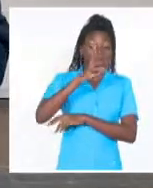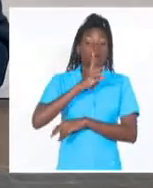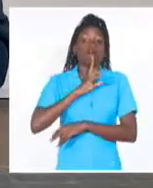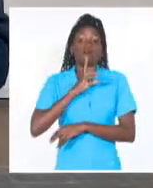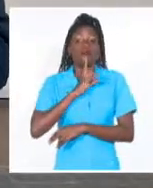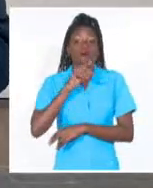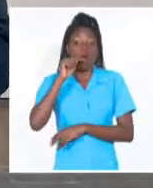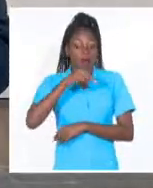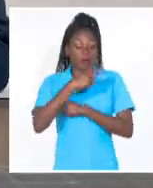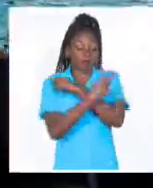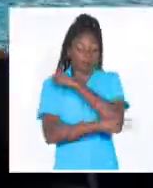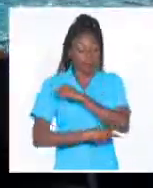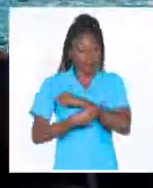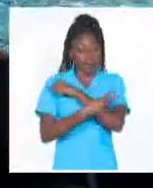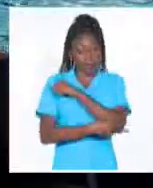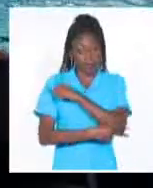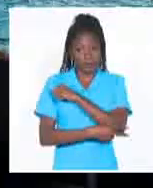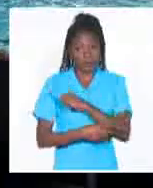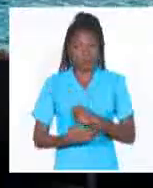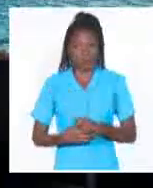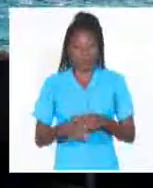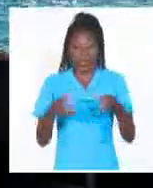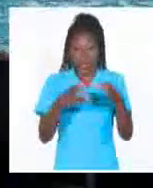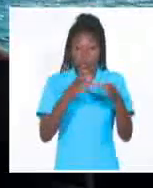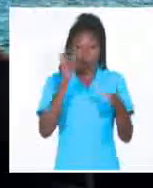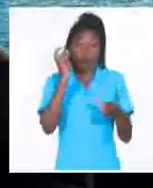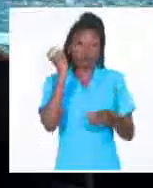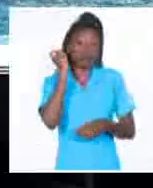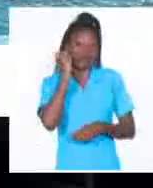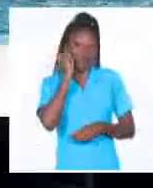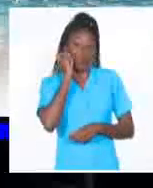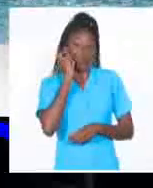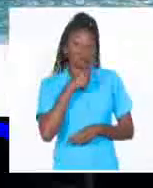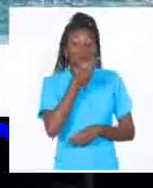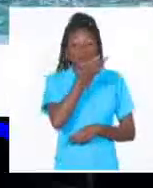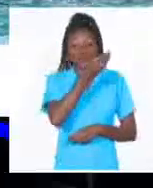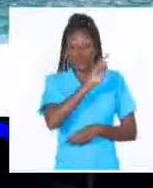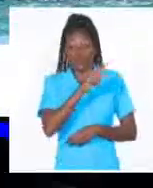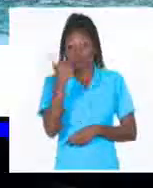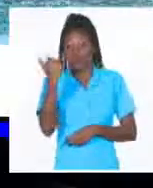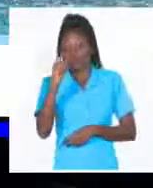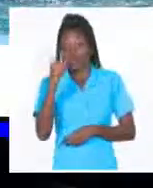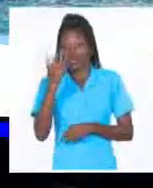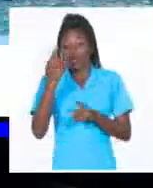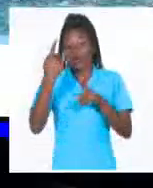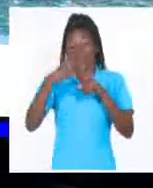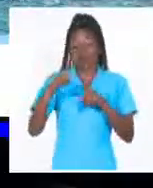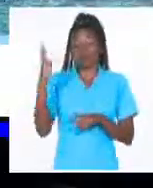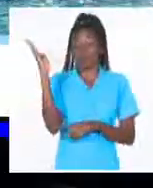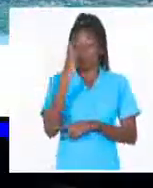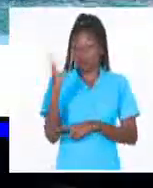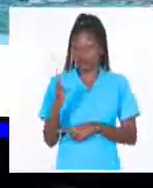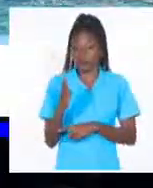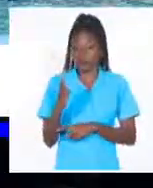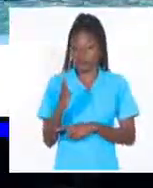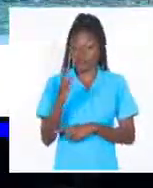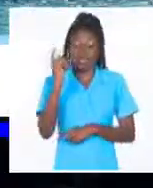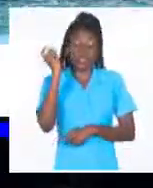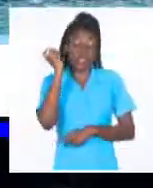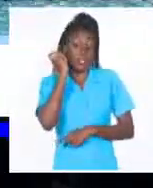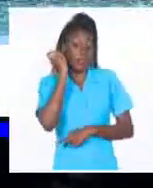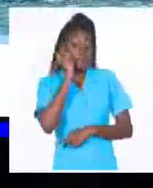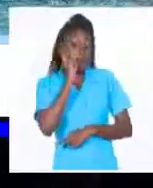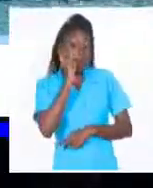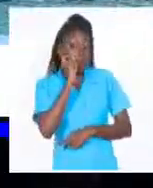Santiago de Chile 2023. El equipo femenino cedió 12 goles por 10 ante Brasil, mientras que el masculino fue goleado 16 por